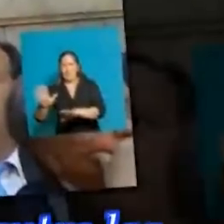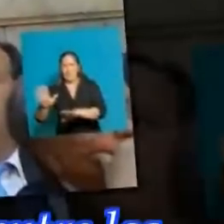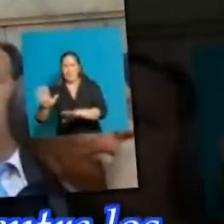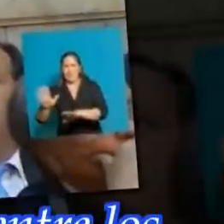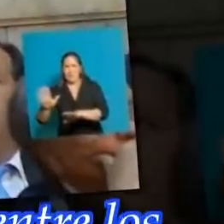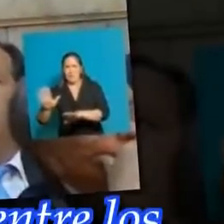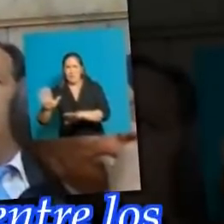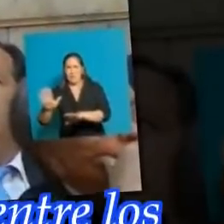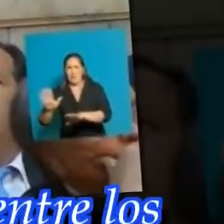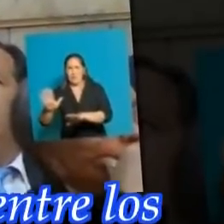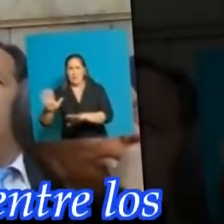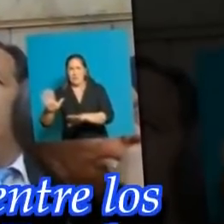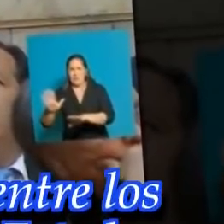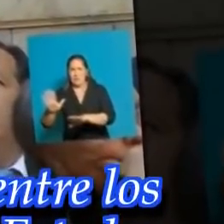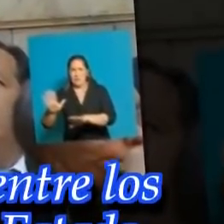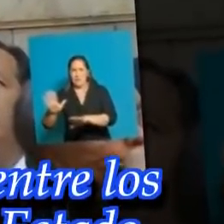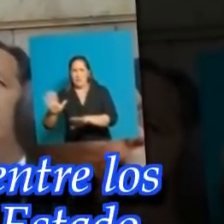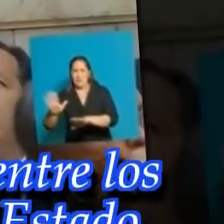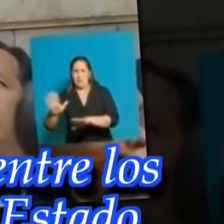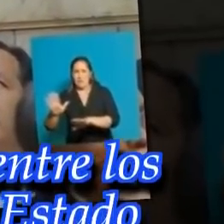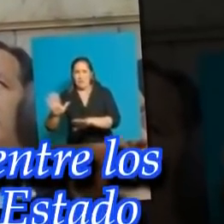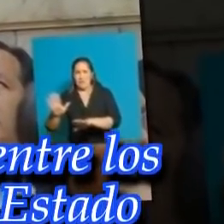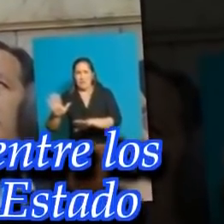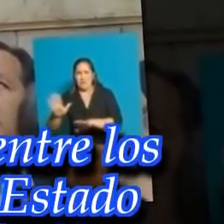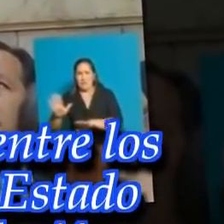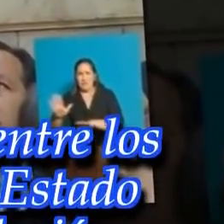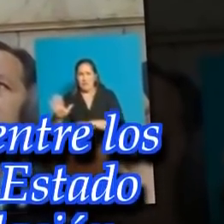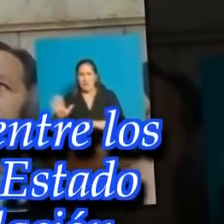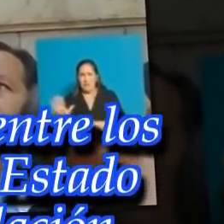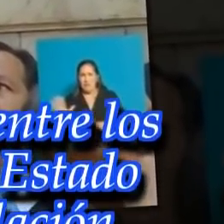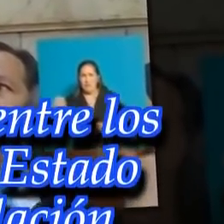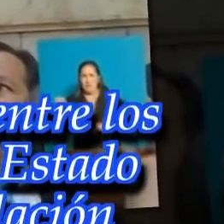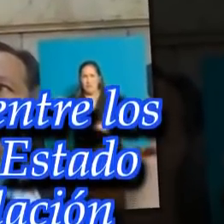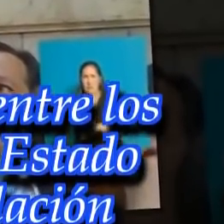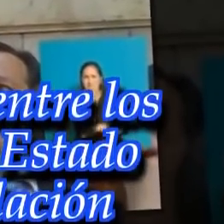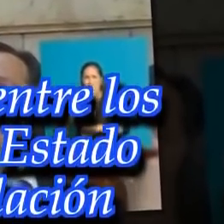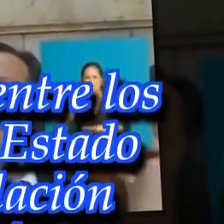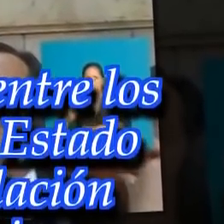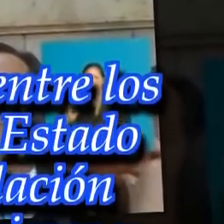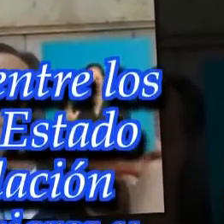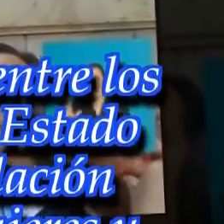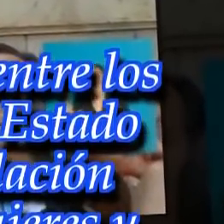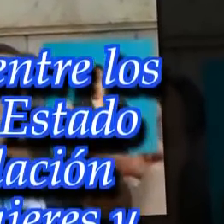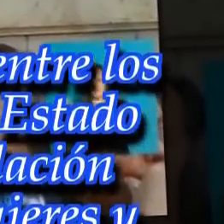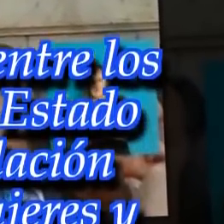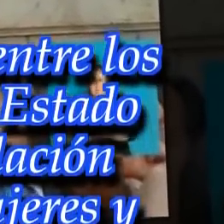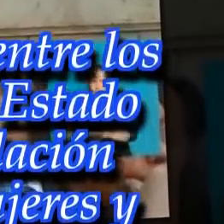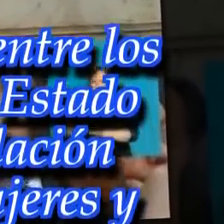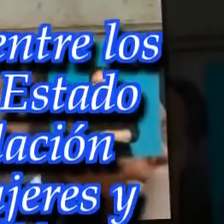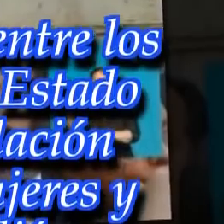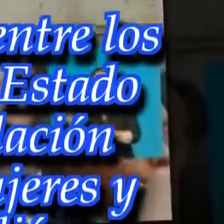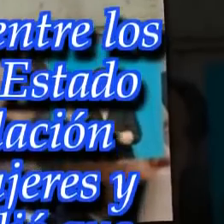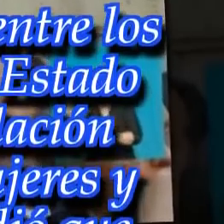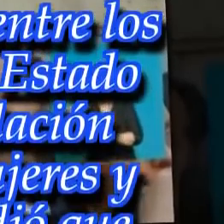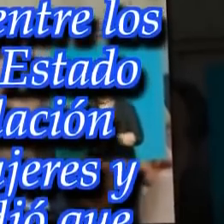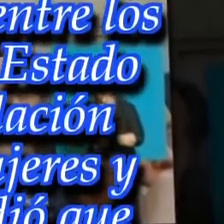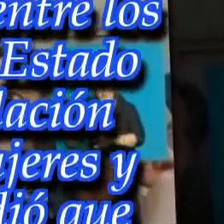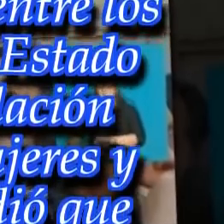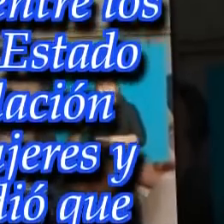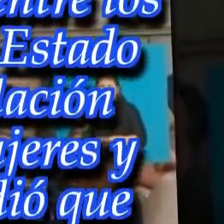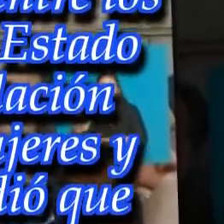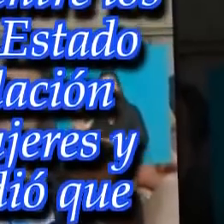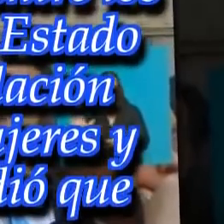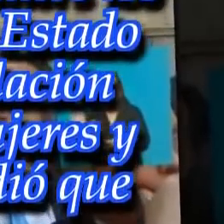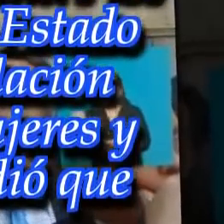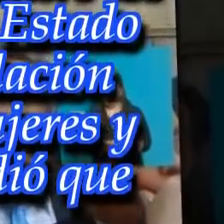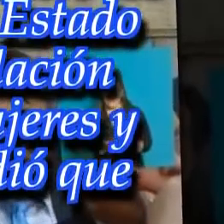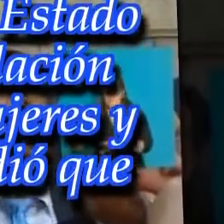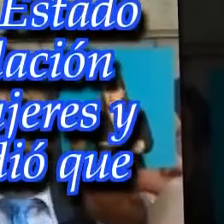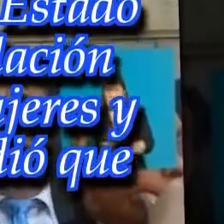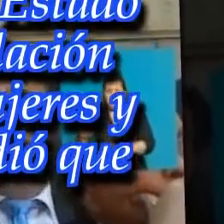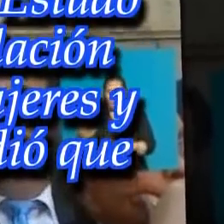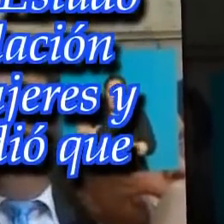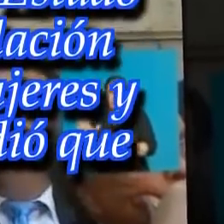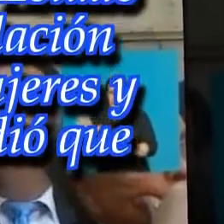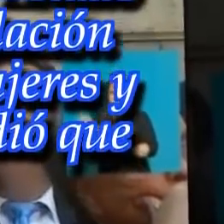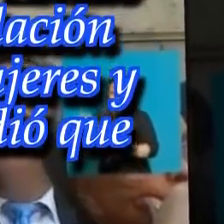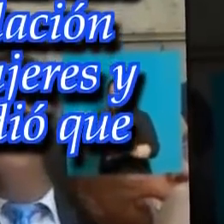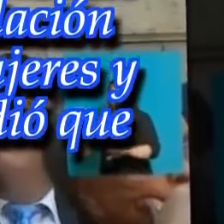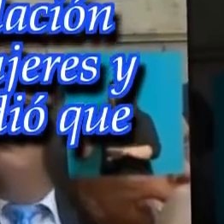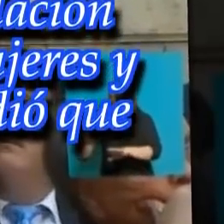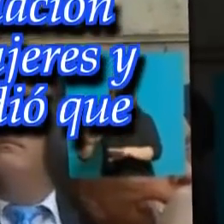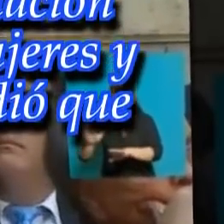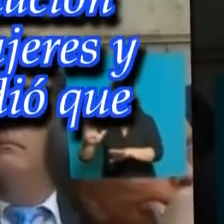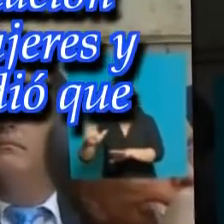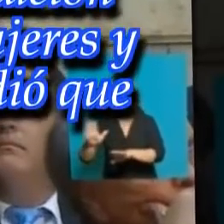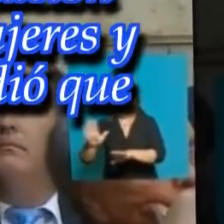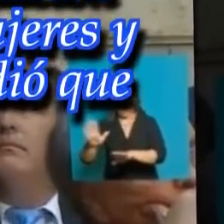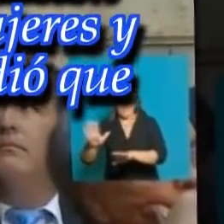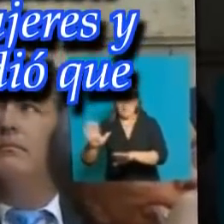La mujer, además de infiltrarse entre los legisladores, apuntó al jefe del Estado cuando éste se refería a la